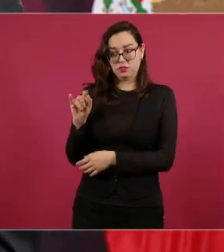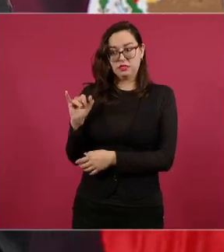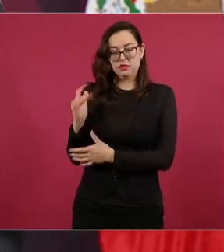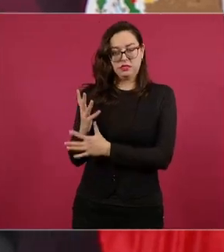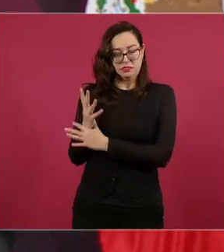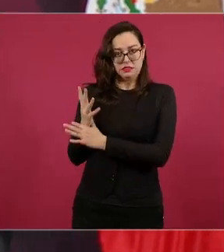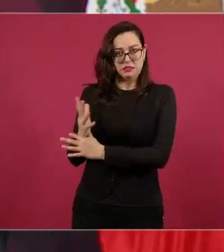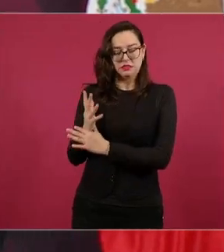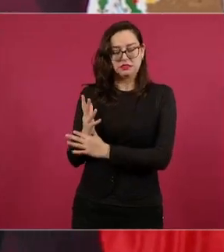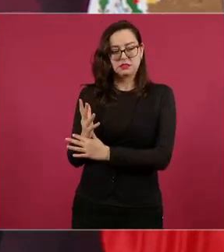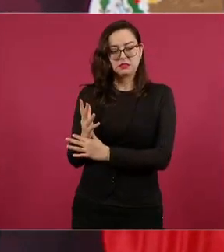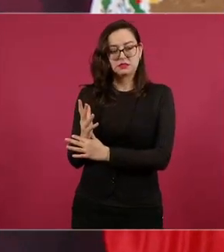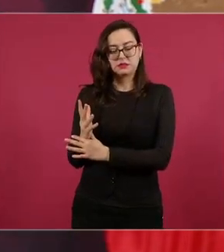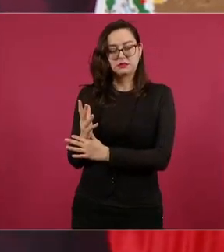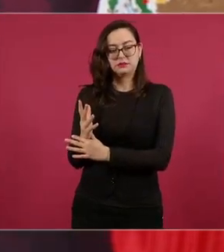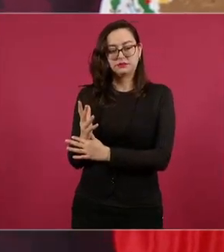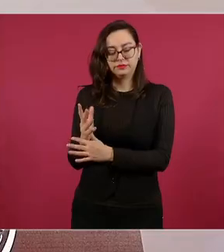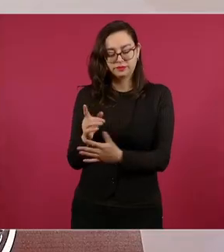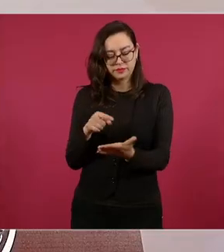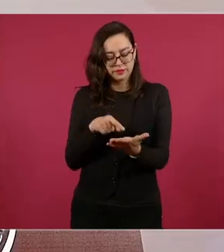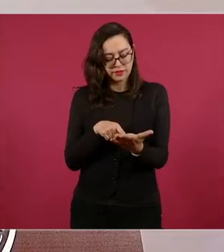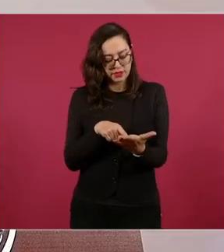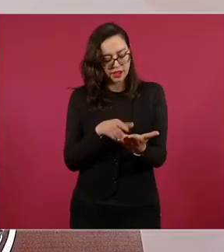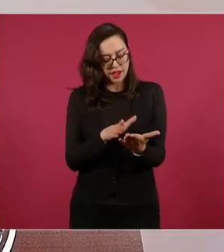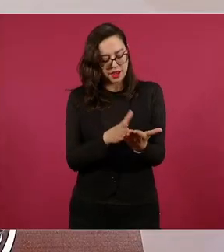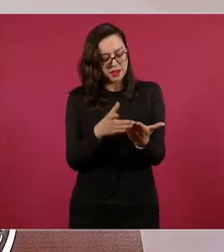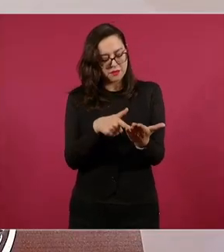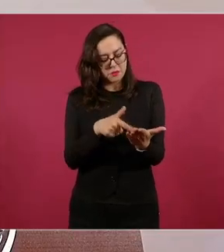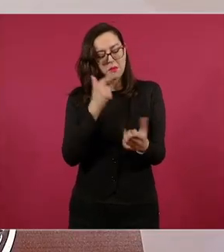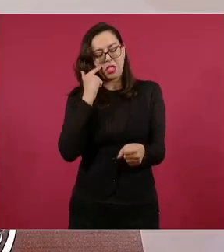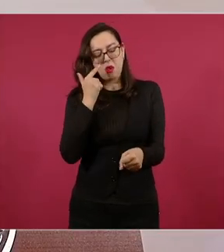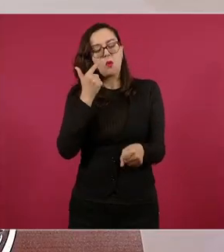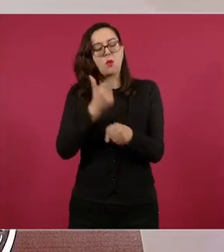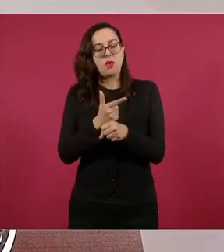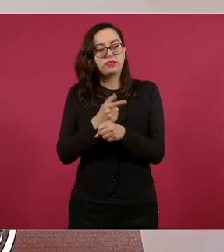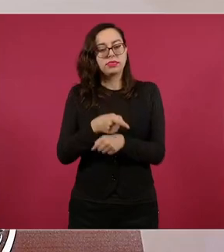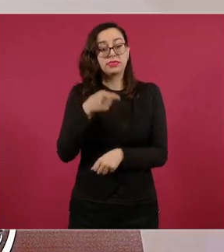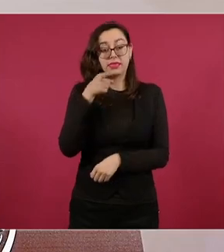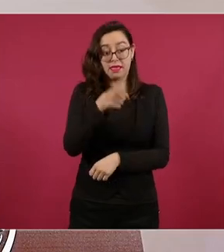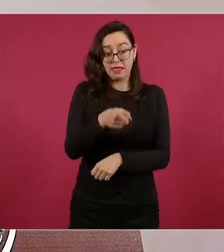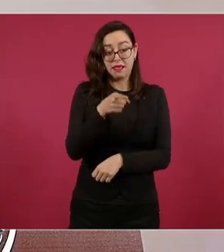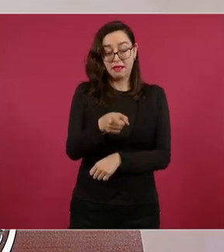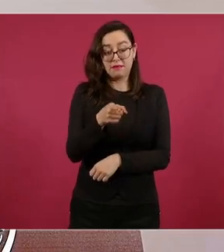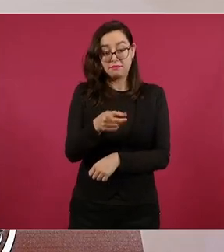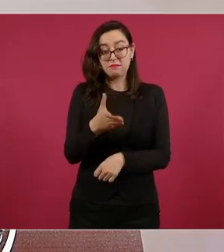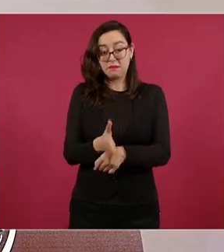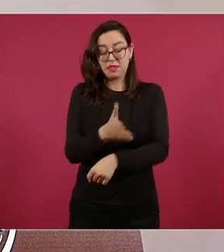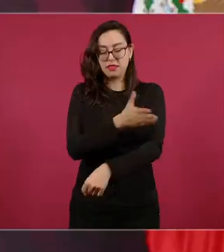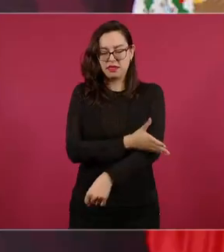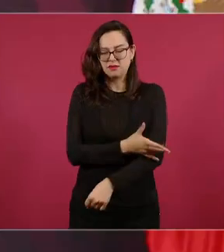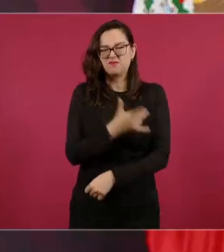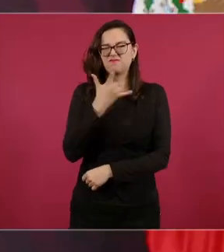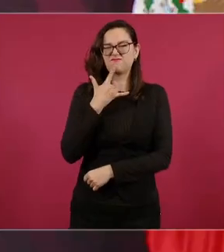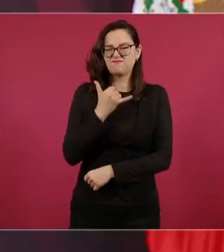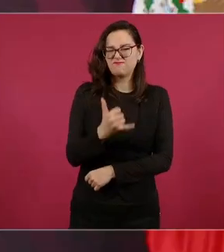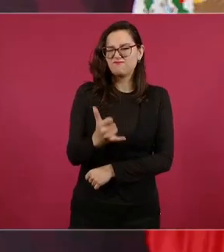a buscar las palabras, los giros